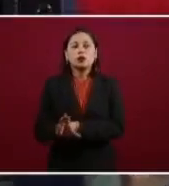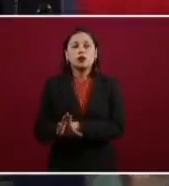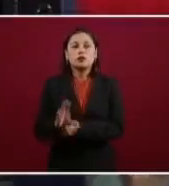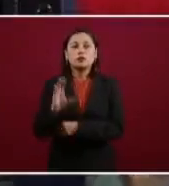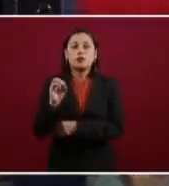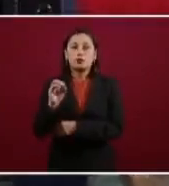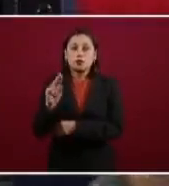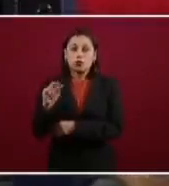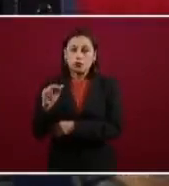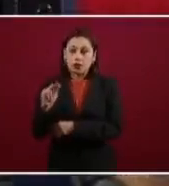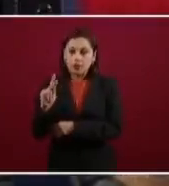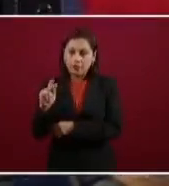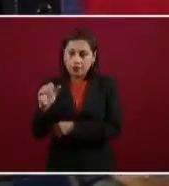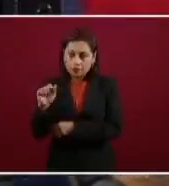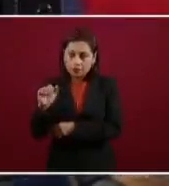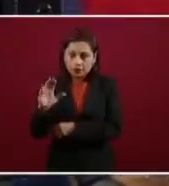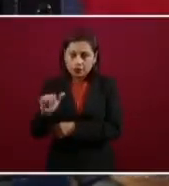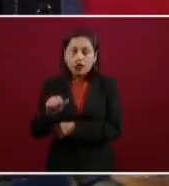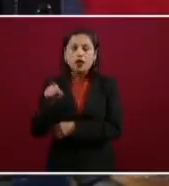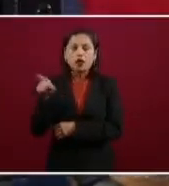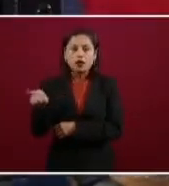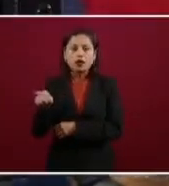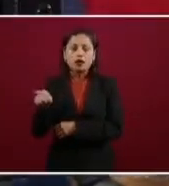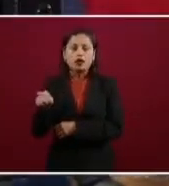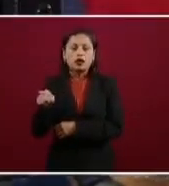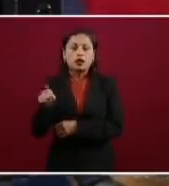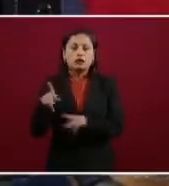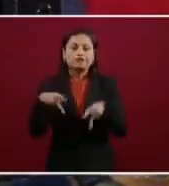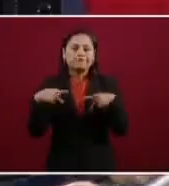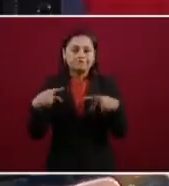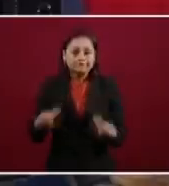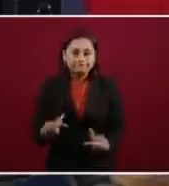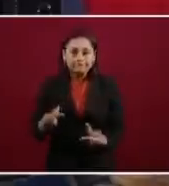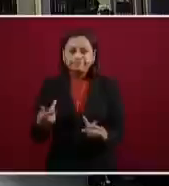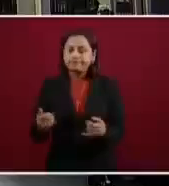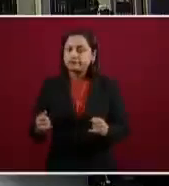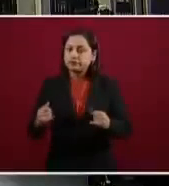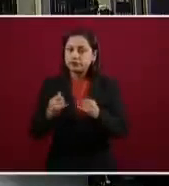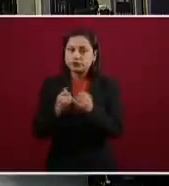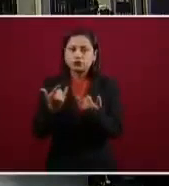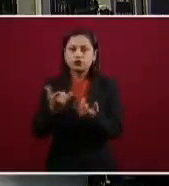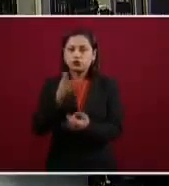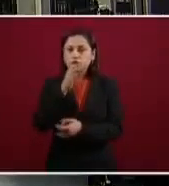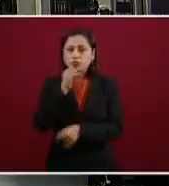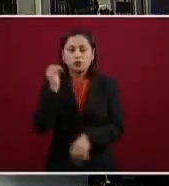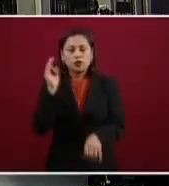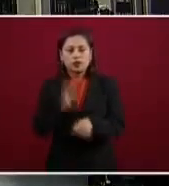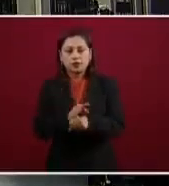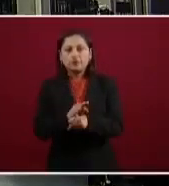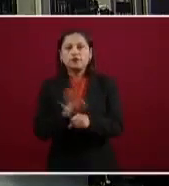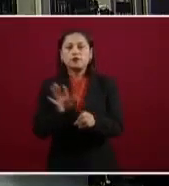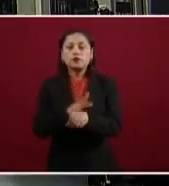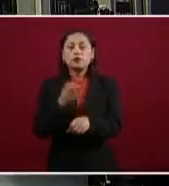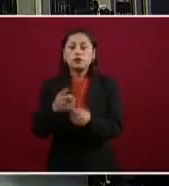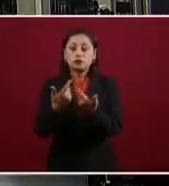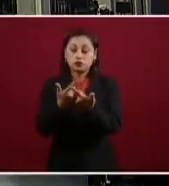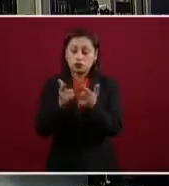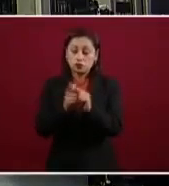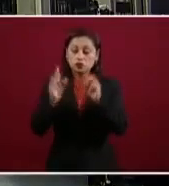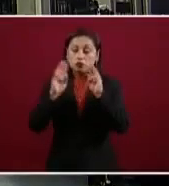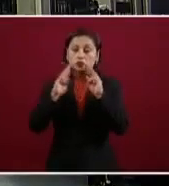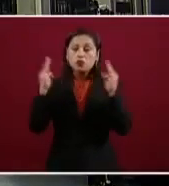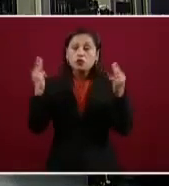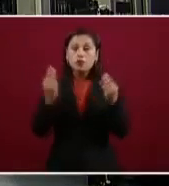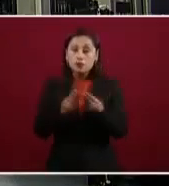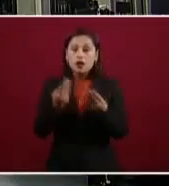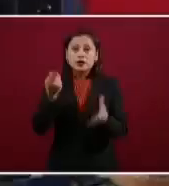y pesca conapesca que ha perdido fuerza eso ha permitido que el crimen organizado ingresé